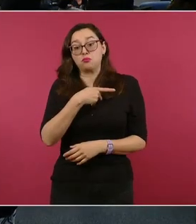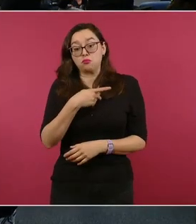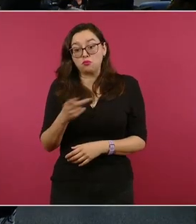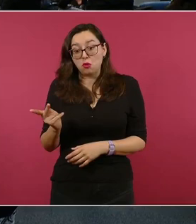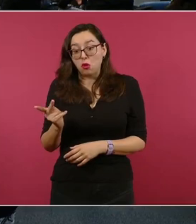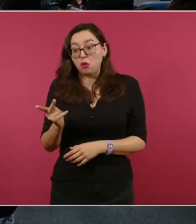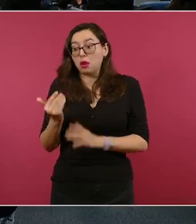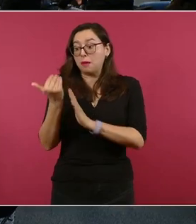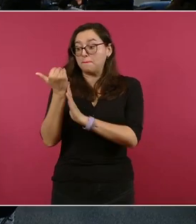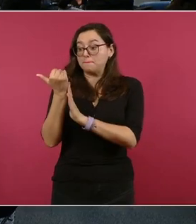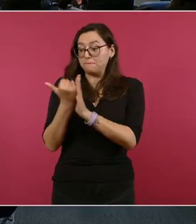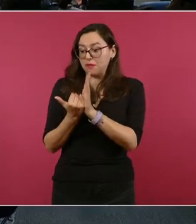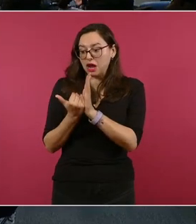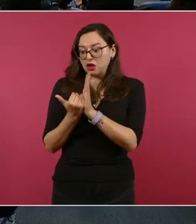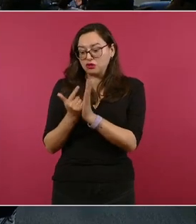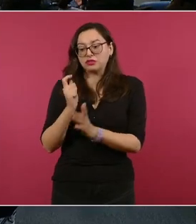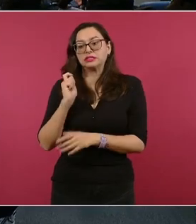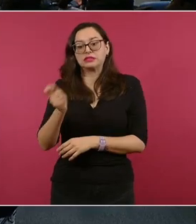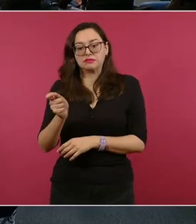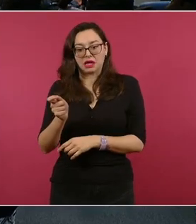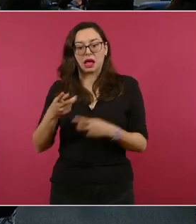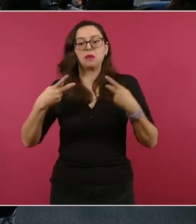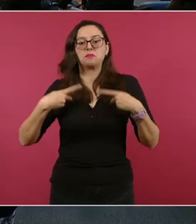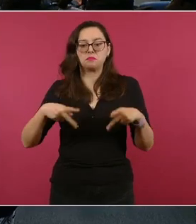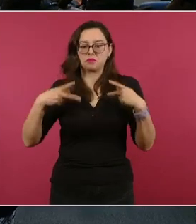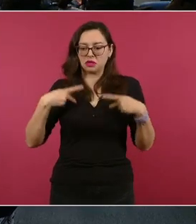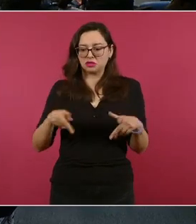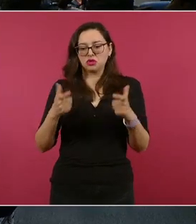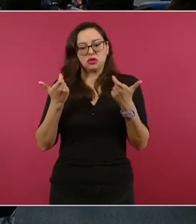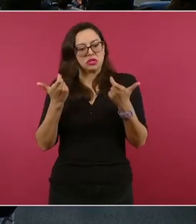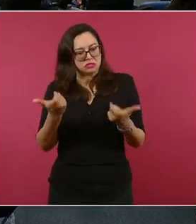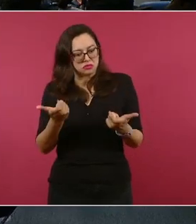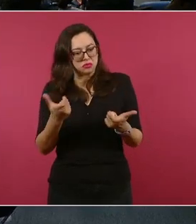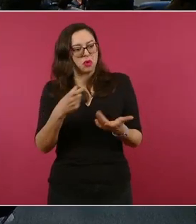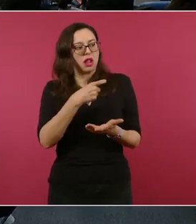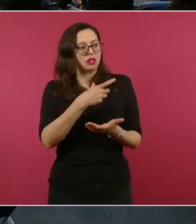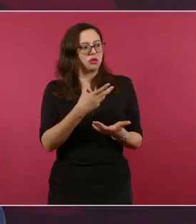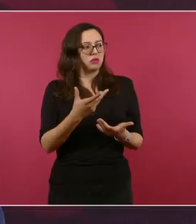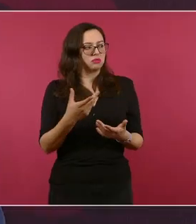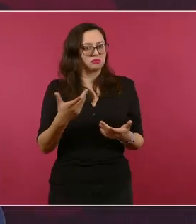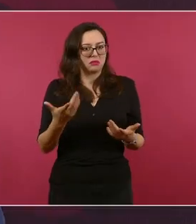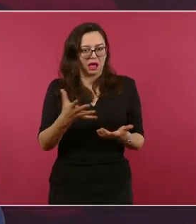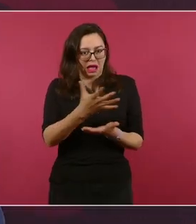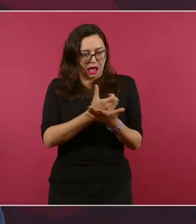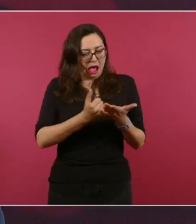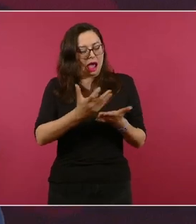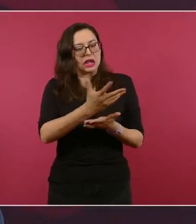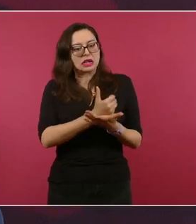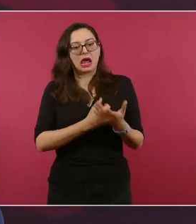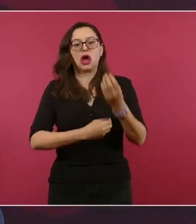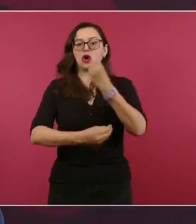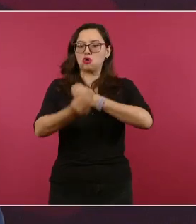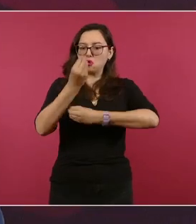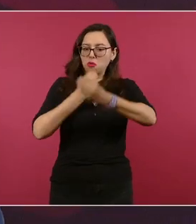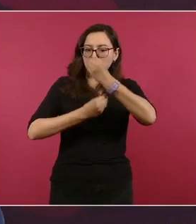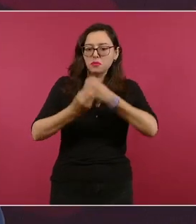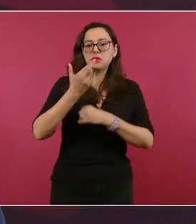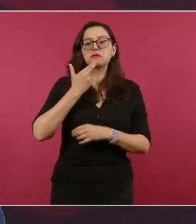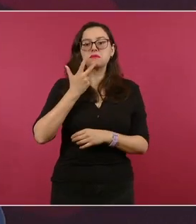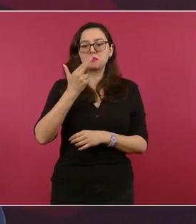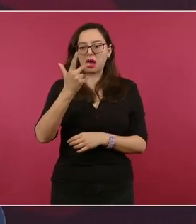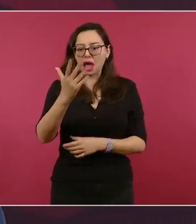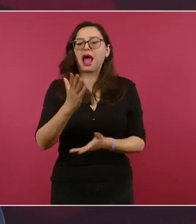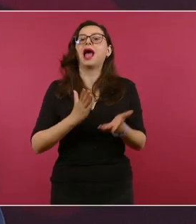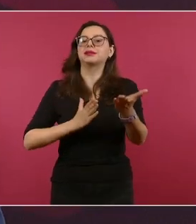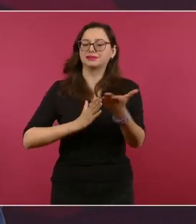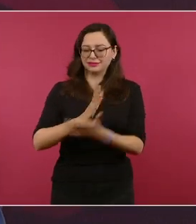quiere decir que la gente tiene mejores ingresos, mejor alimentación,